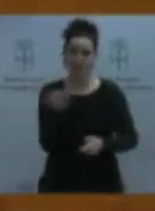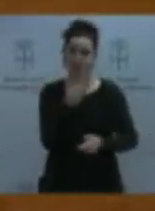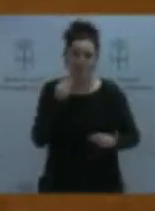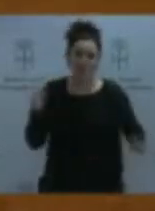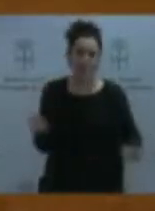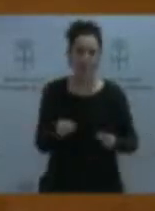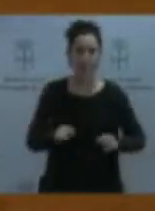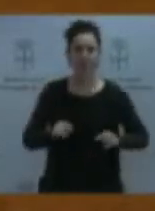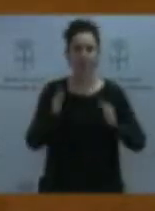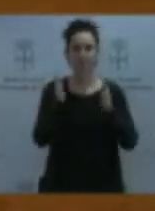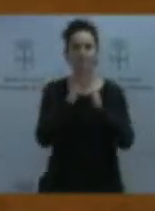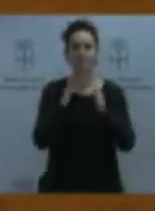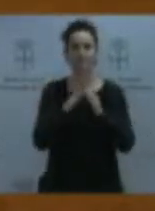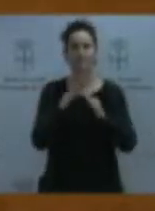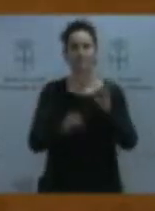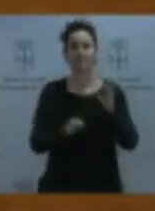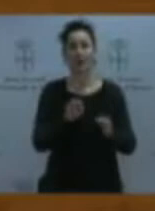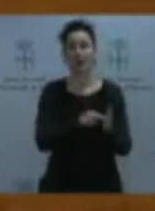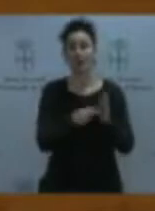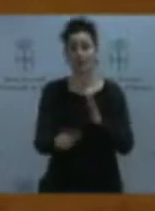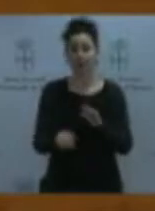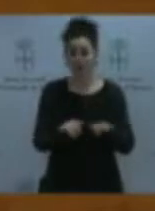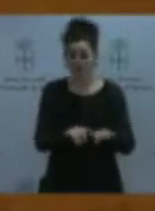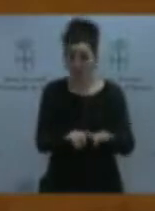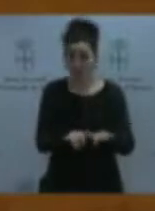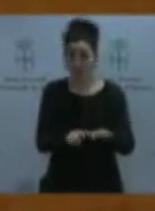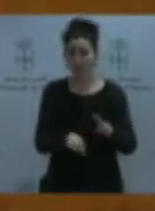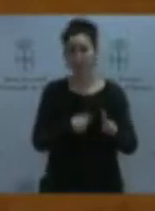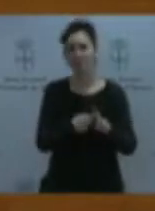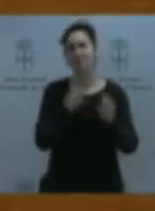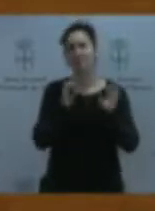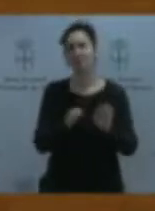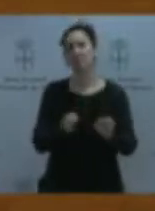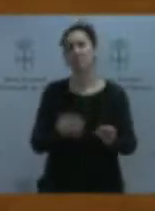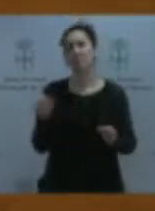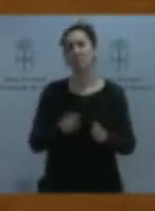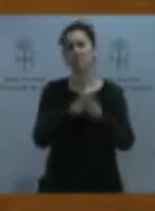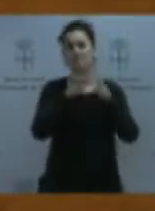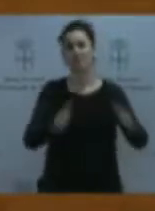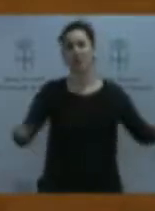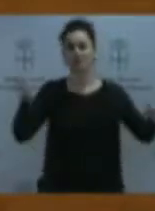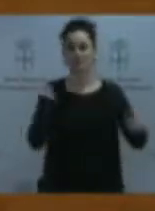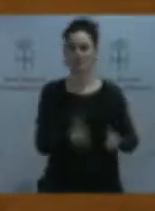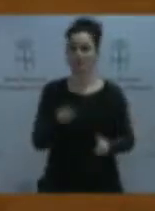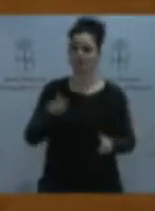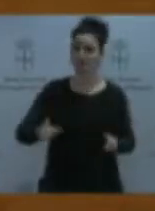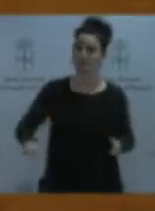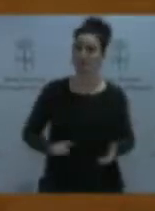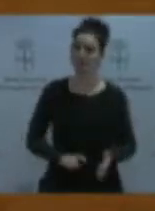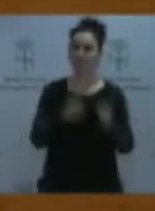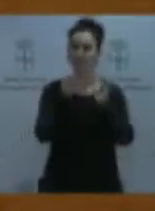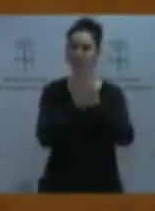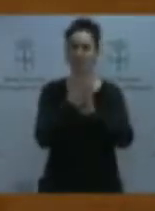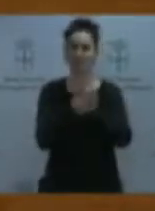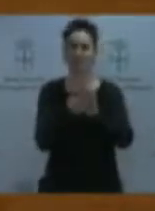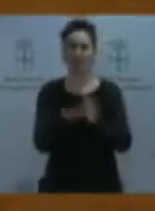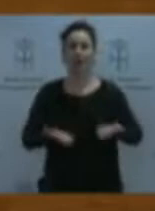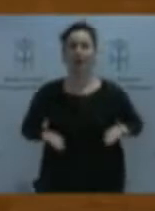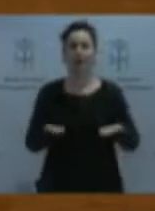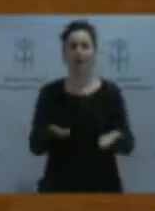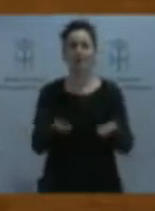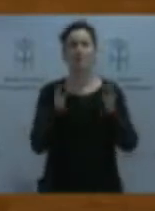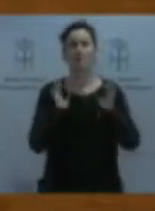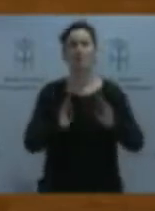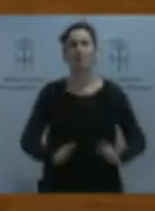planta judicial y reforzar las plantillas, especialmente el auxilio a los órganos judiciales y fiscales que investigan casos de